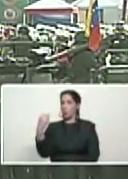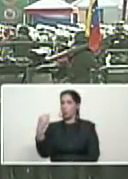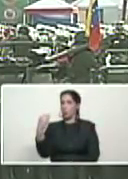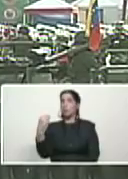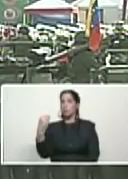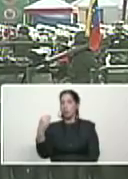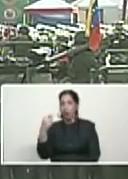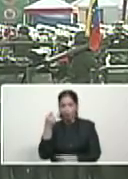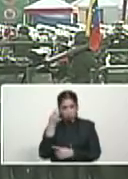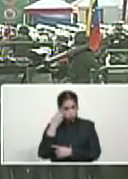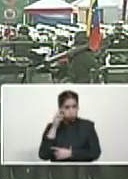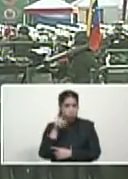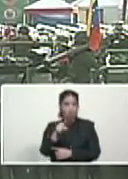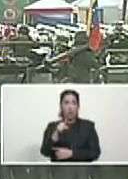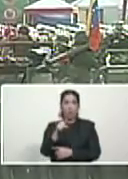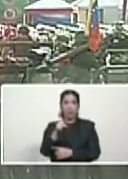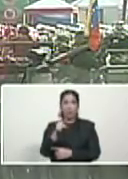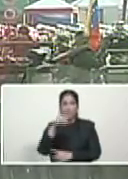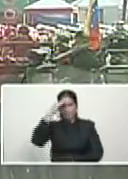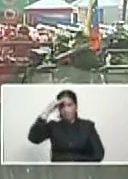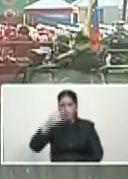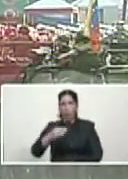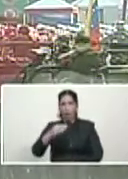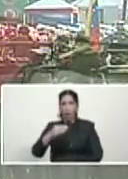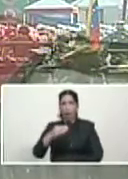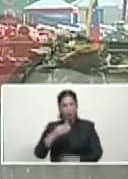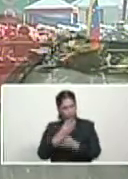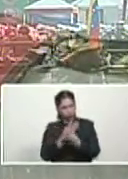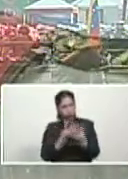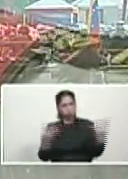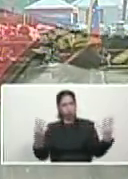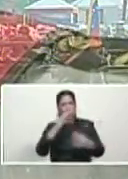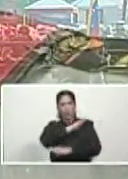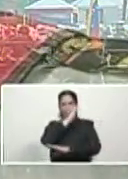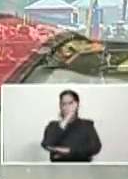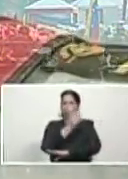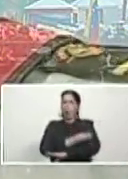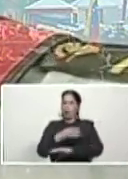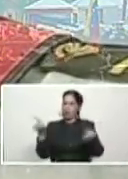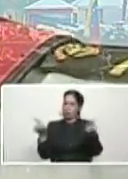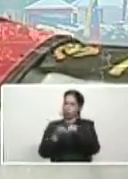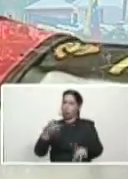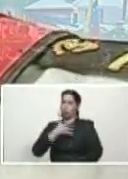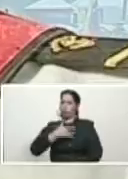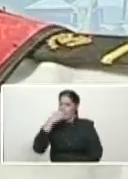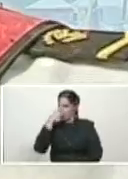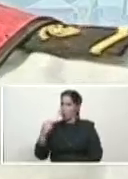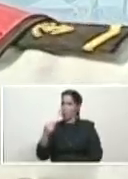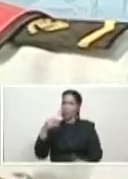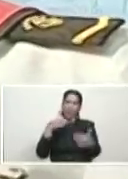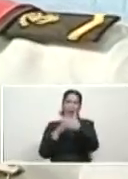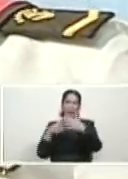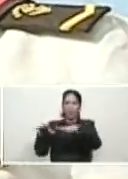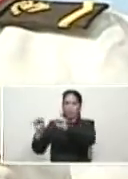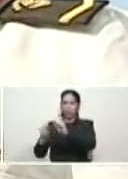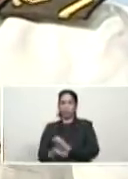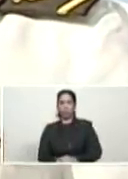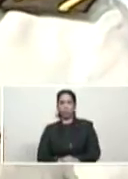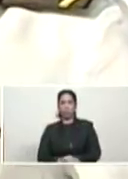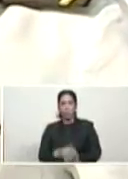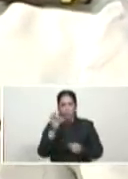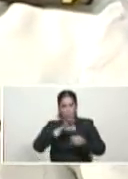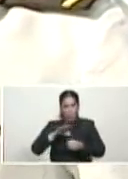Fuerza Armada es en esencia una fuerza zamorista, antioligárquica. Sembró